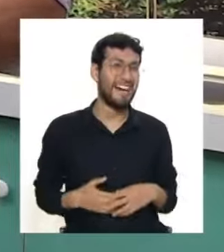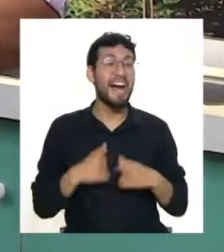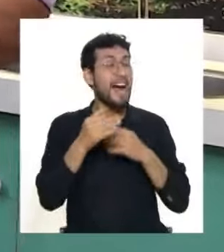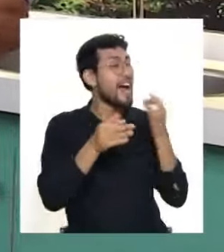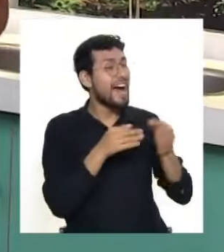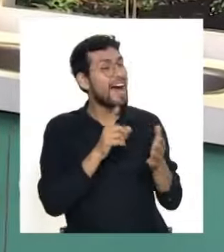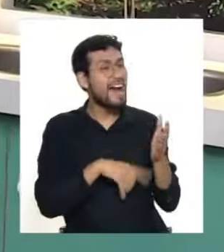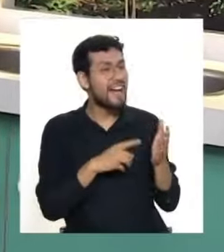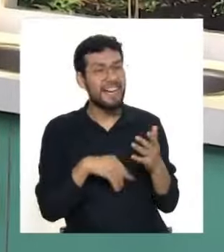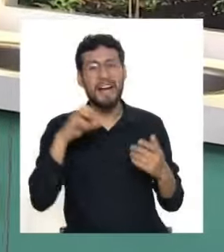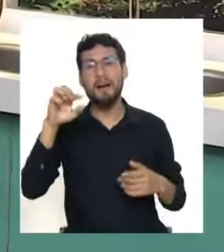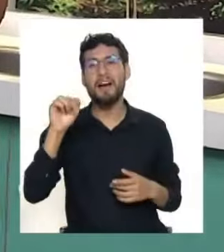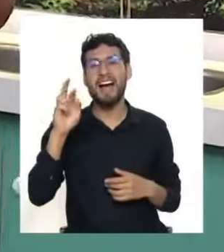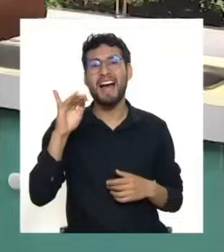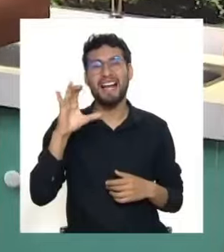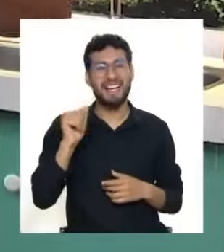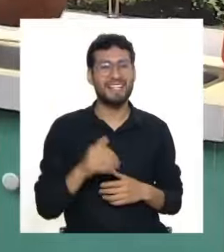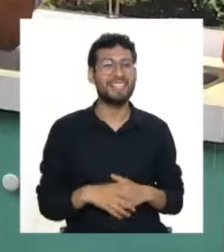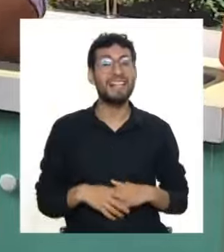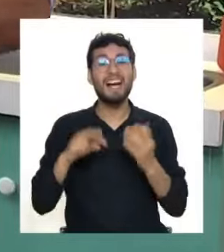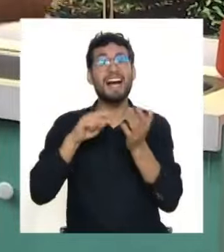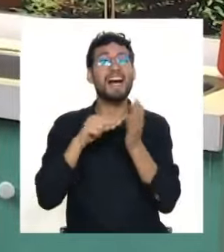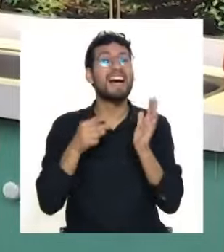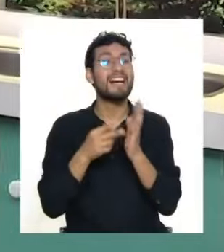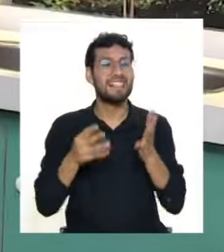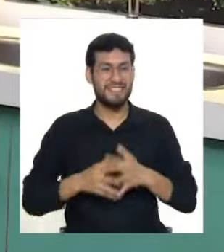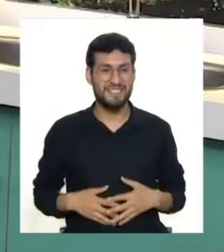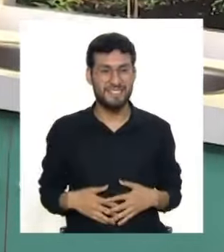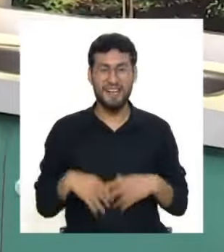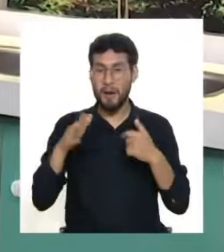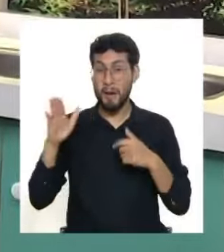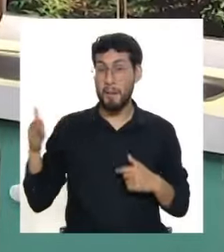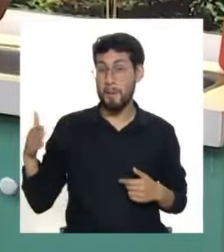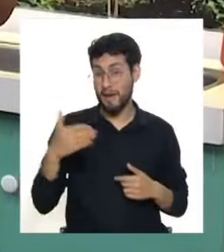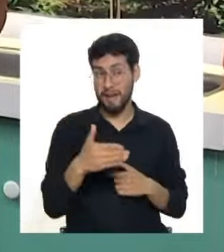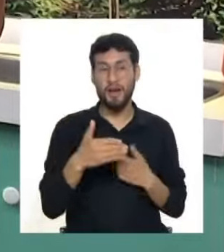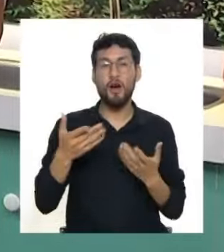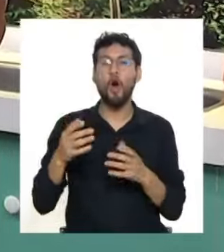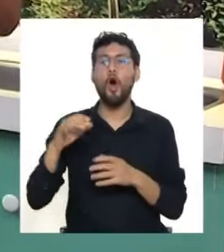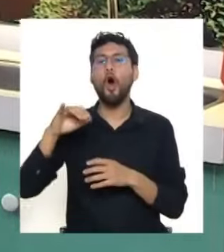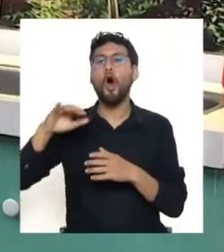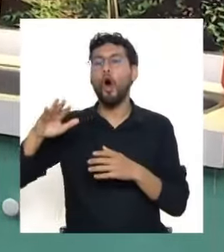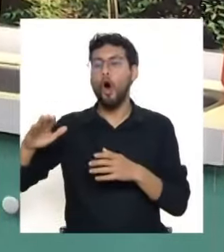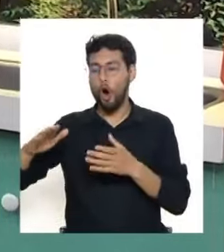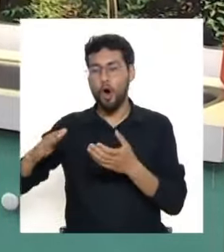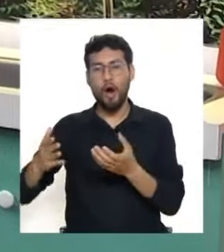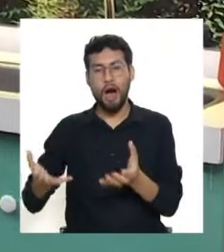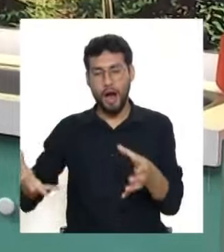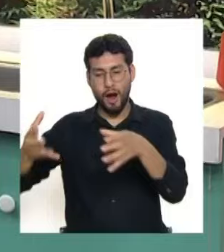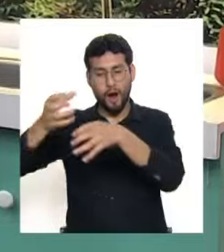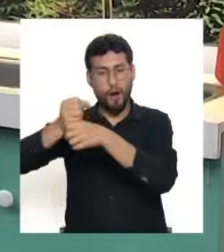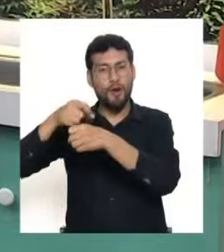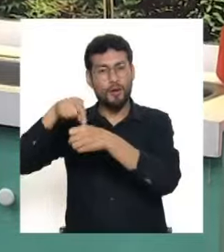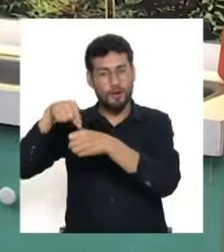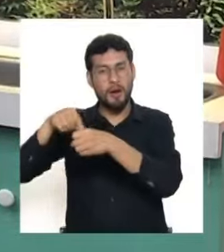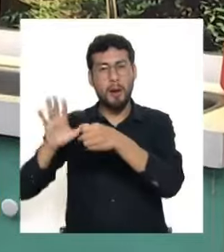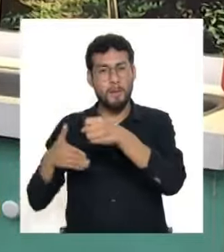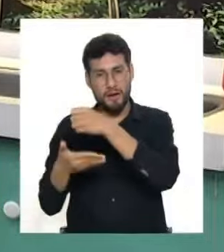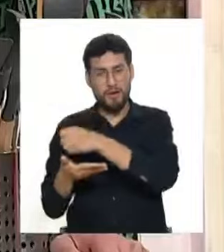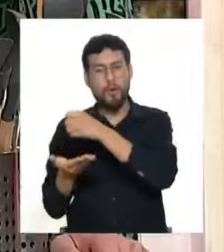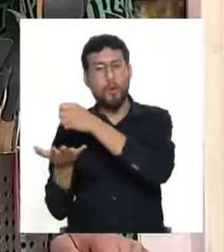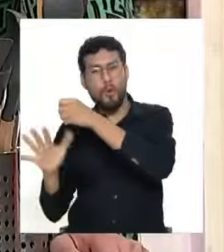Explícale qué cosas son la patarasca. Por favor. Patarasca viene a ser un pescado envuelto en hoja. Ajá. Y ahumado, asado, puesto